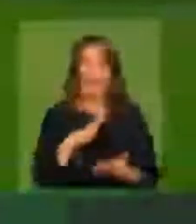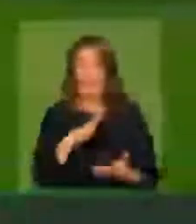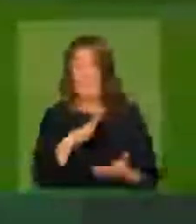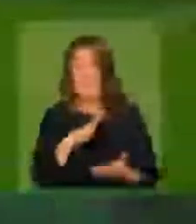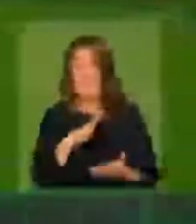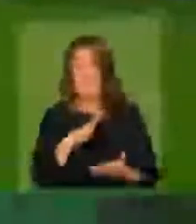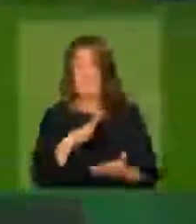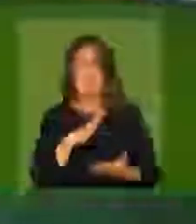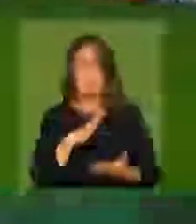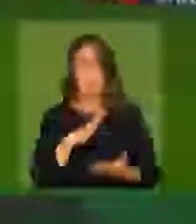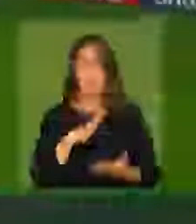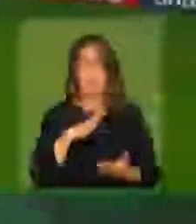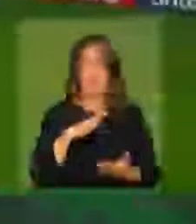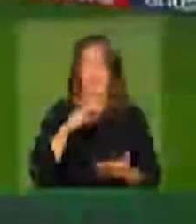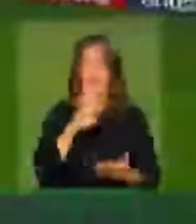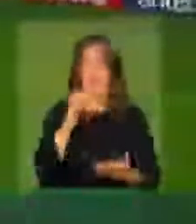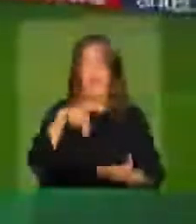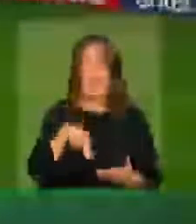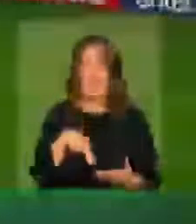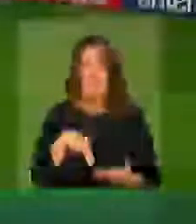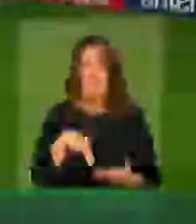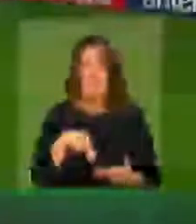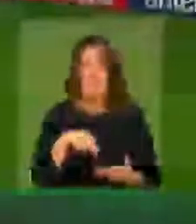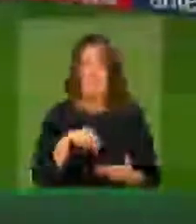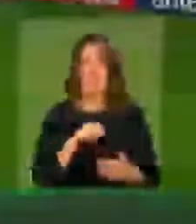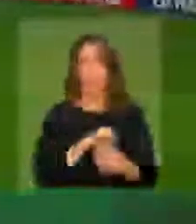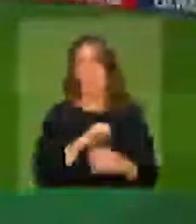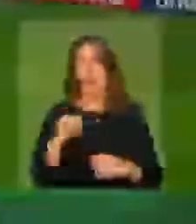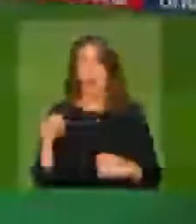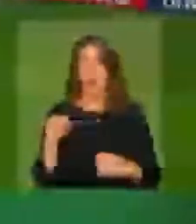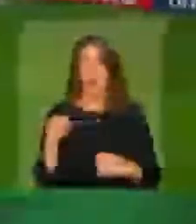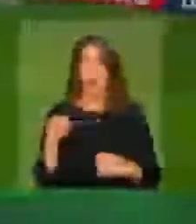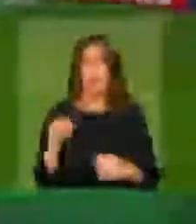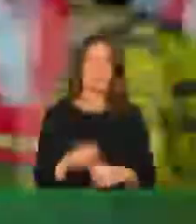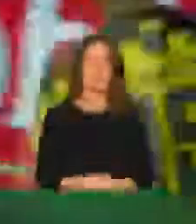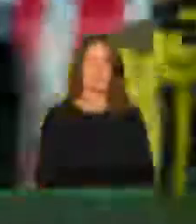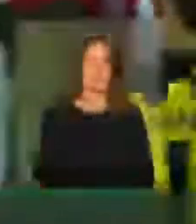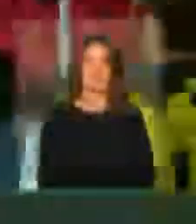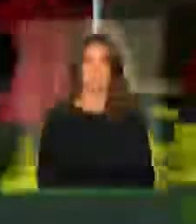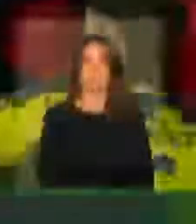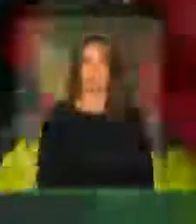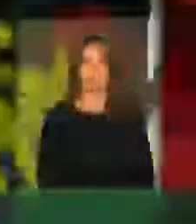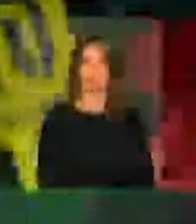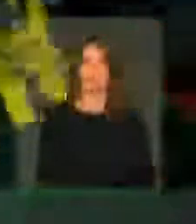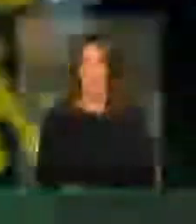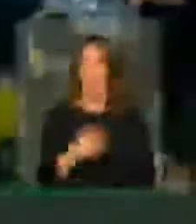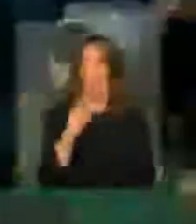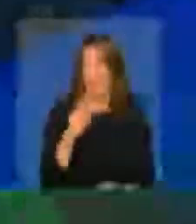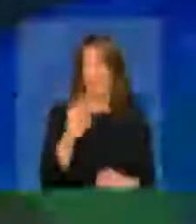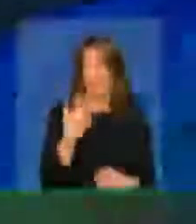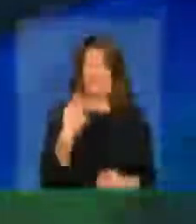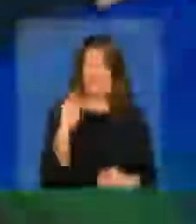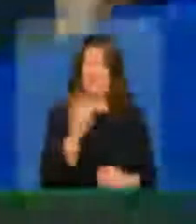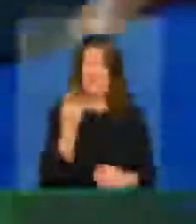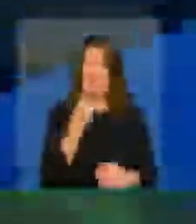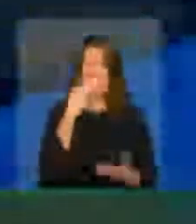Álvarez. Nahuel Pan, que estaba en cancha hacía unos minutos, se debate contra el zaguero Arismendi. Define contra el arquero Fiermarín. Y pone a 3 minutos